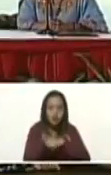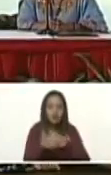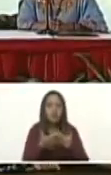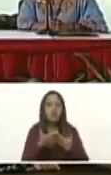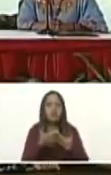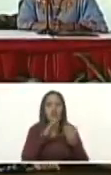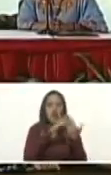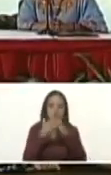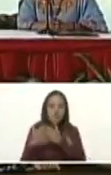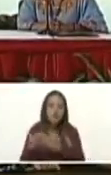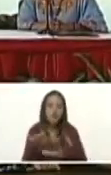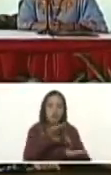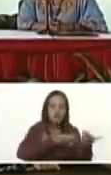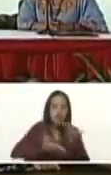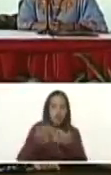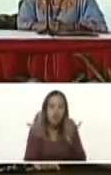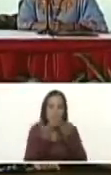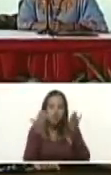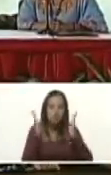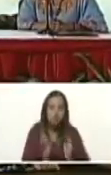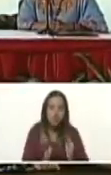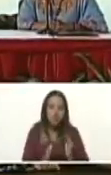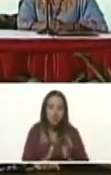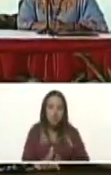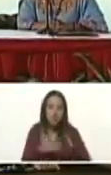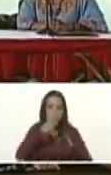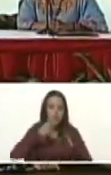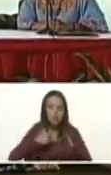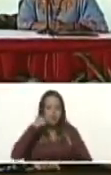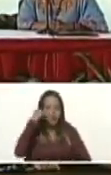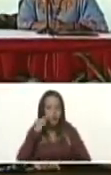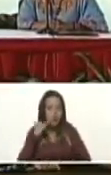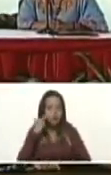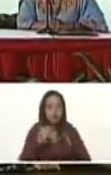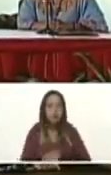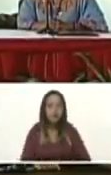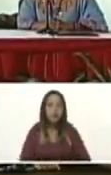comunas, vecinos, estudiantes, afrodescendientes,